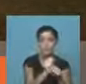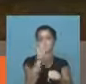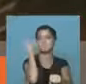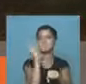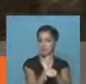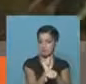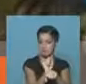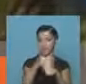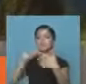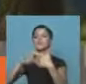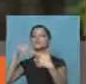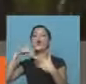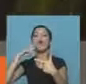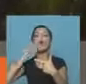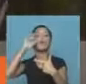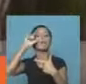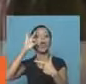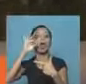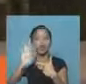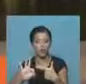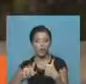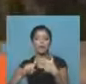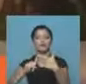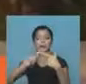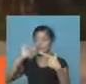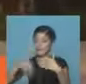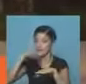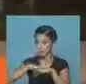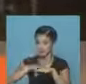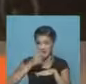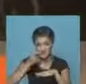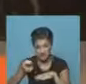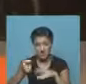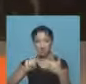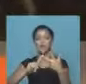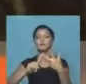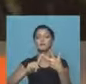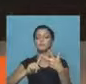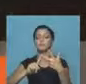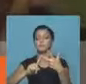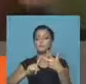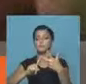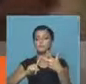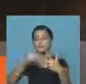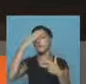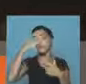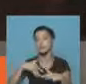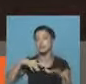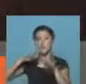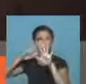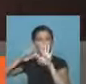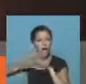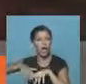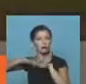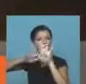que todavía estaba en carrera y que también fue acusado de ese asesinato. y después de eso una manifestación, una